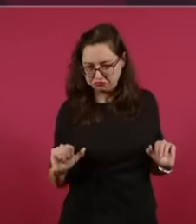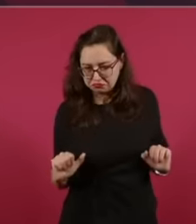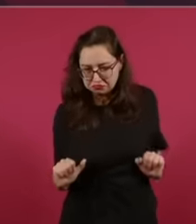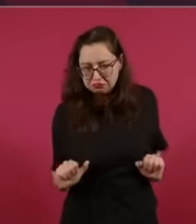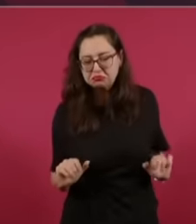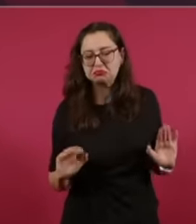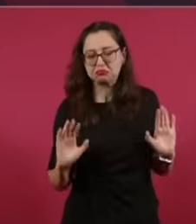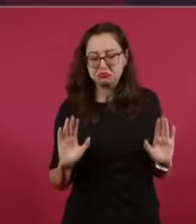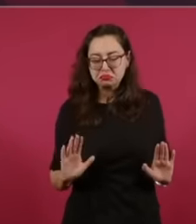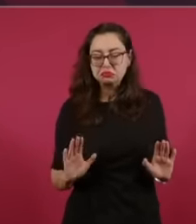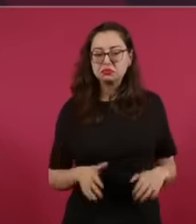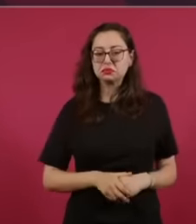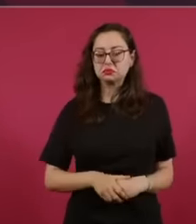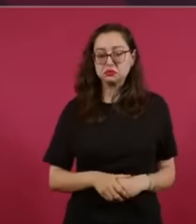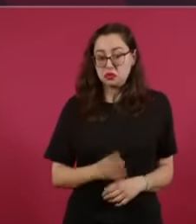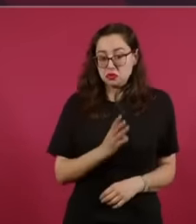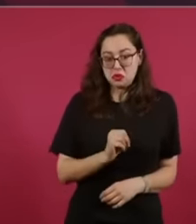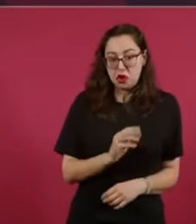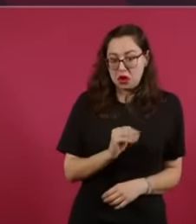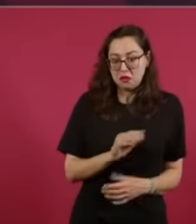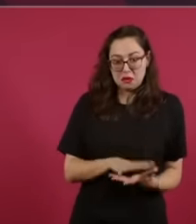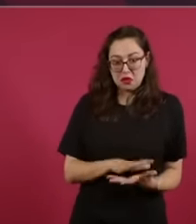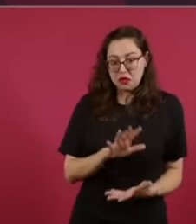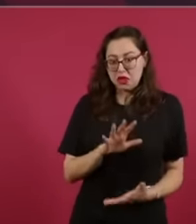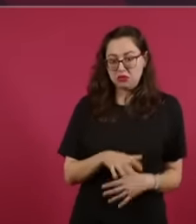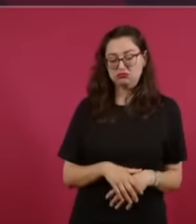todos del bloque conservador,